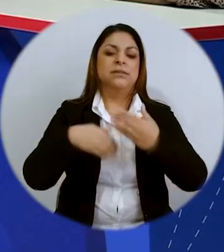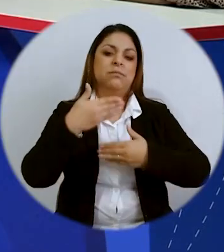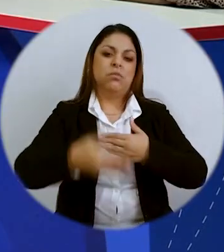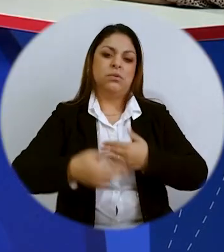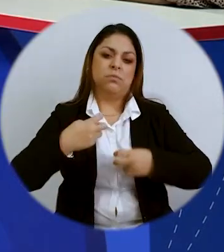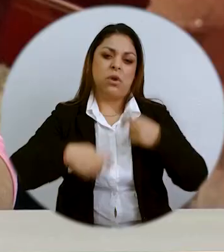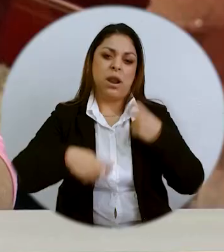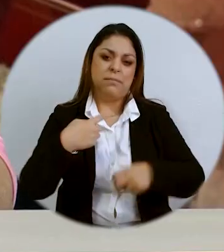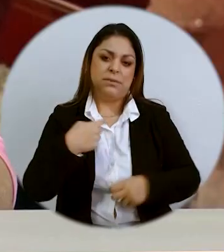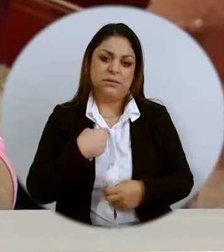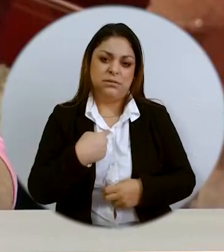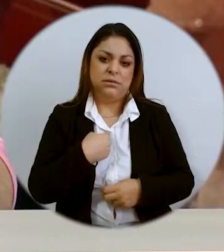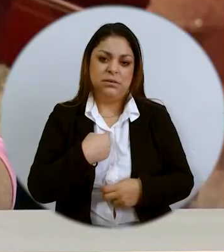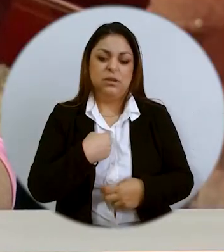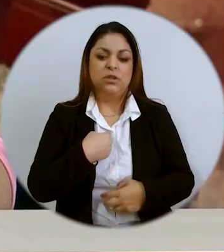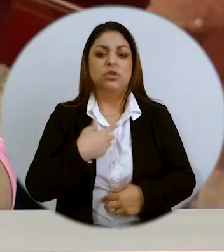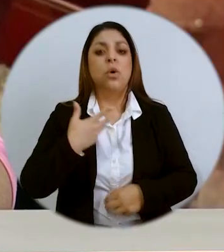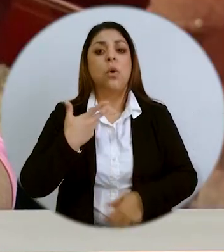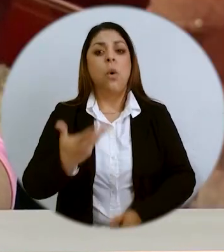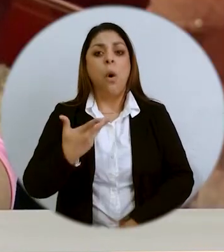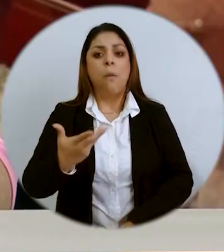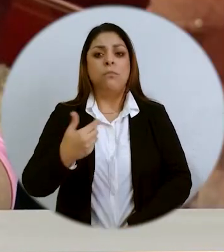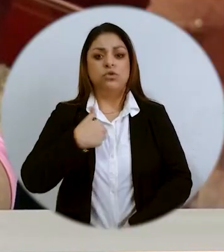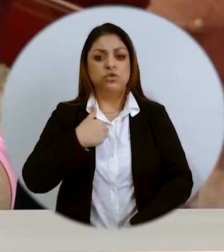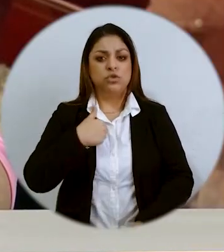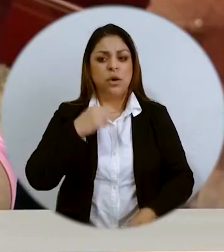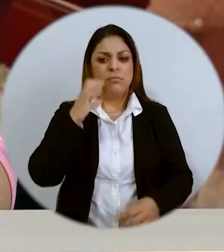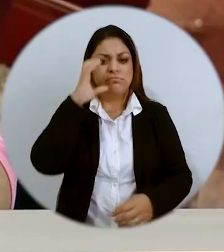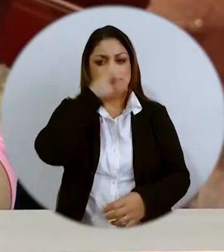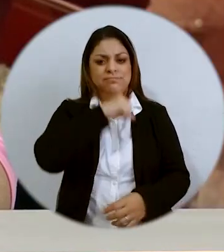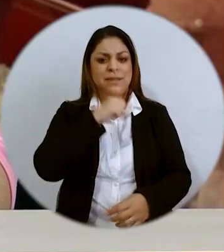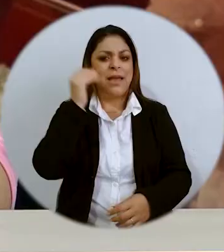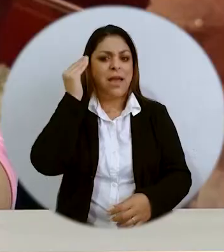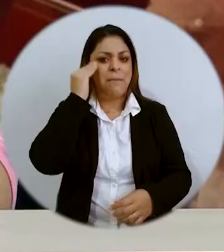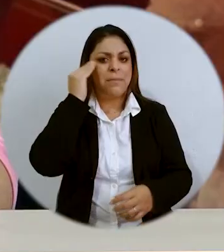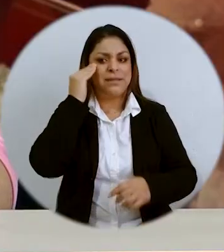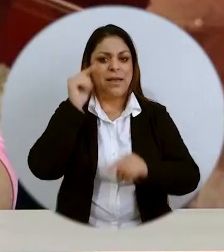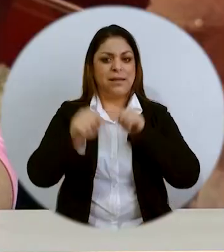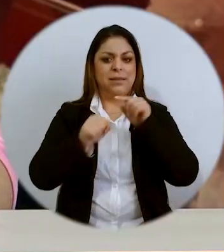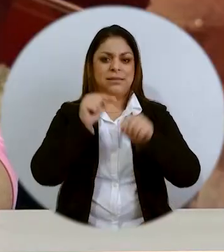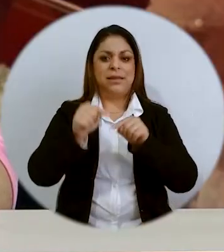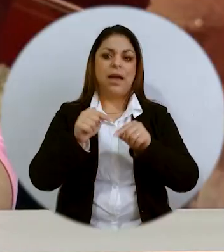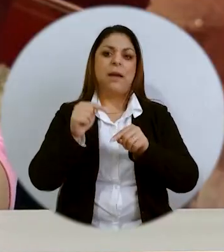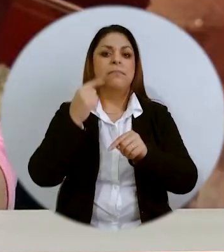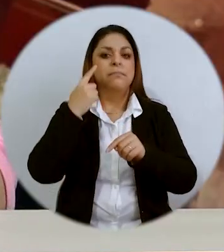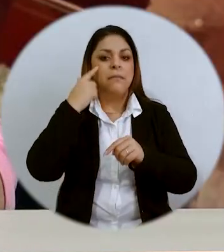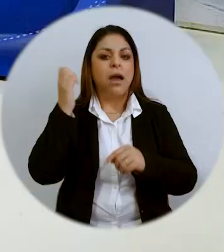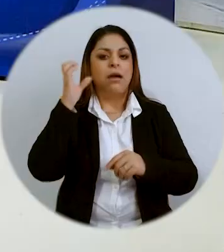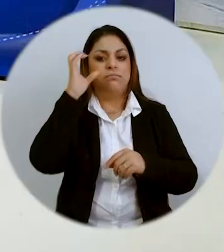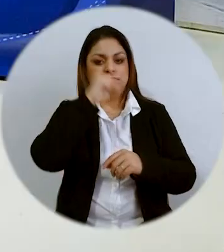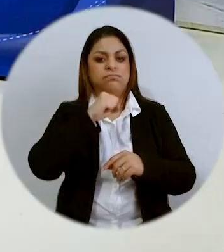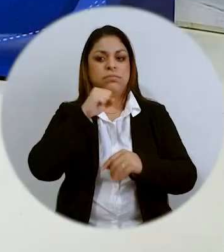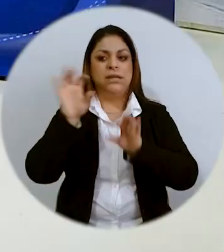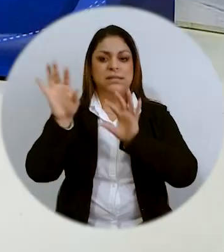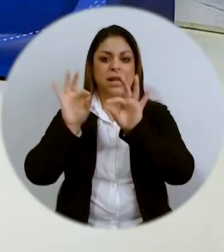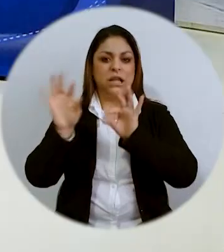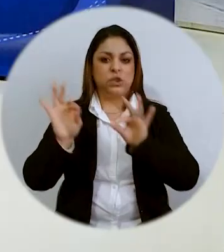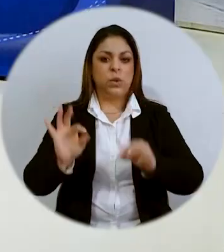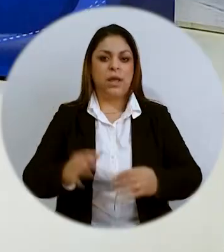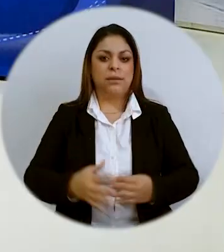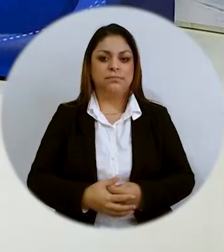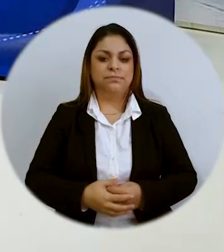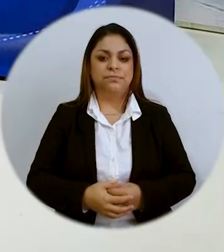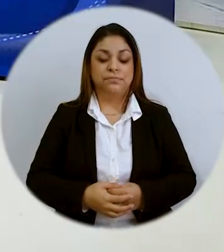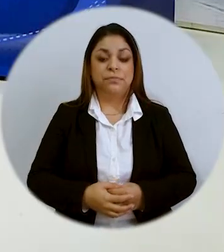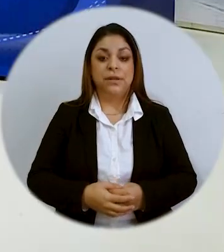poder identificar y tener capacidad crítica para discernir y seleccionar?